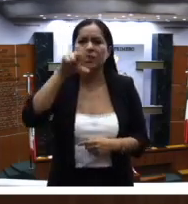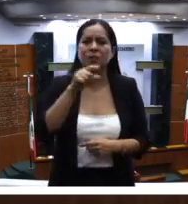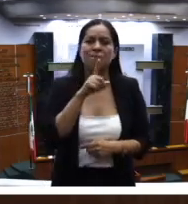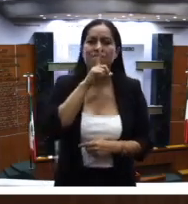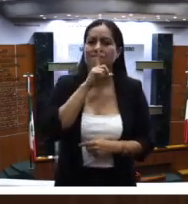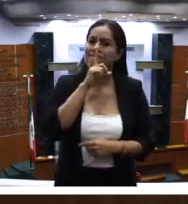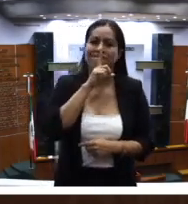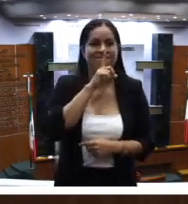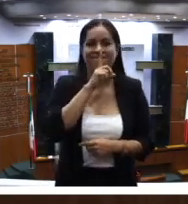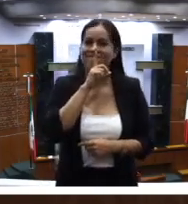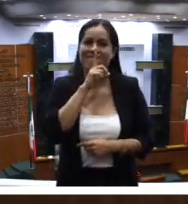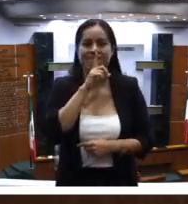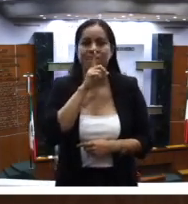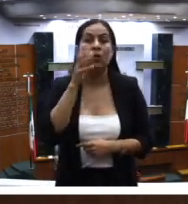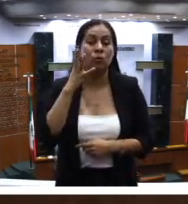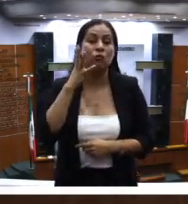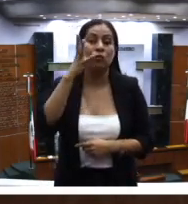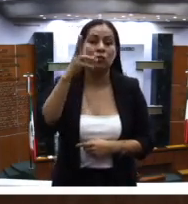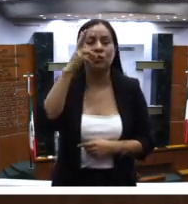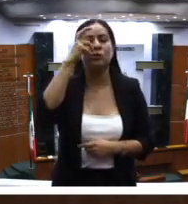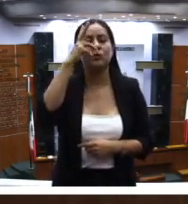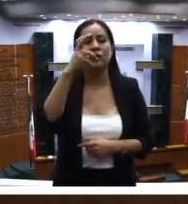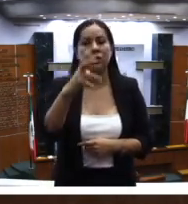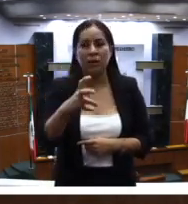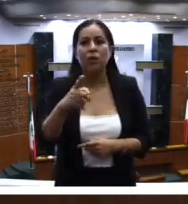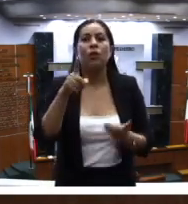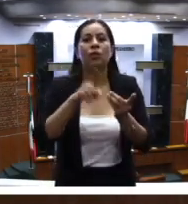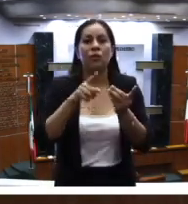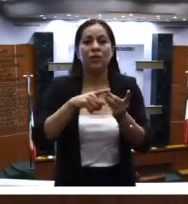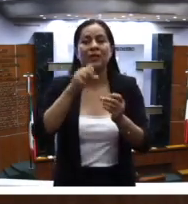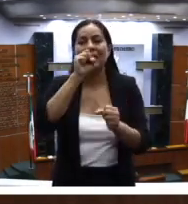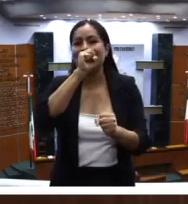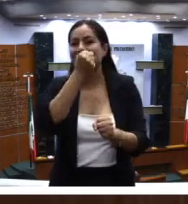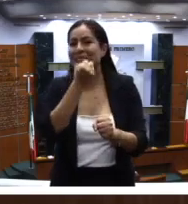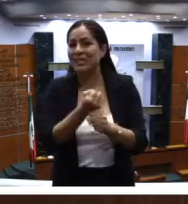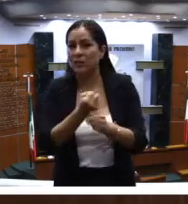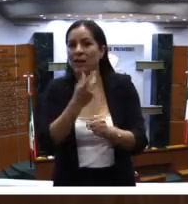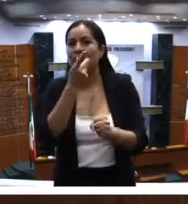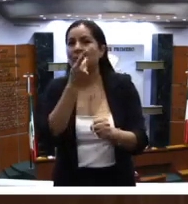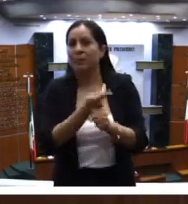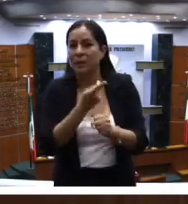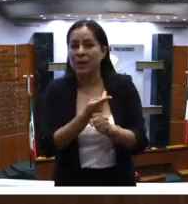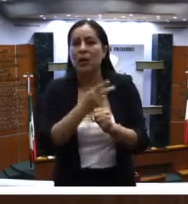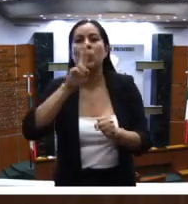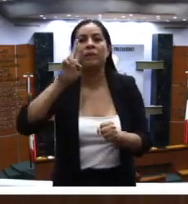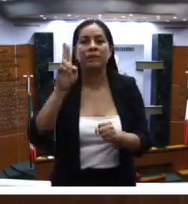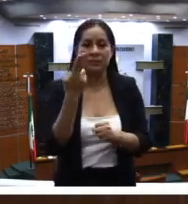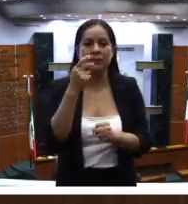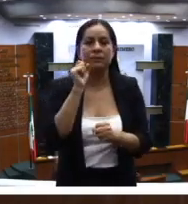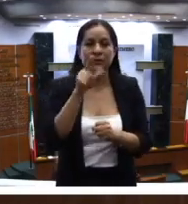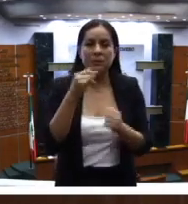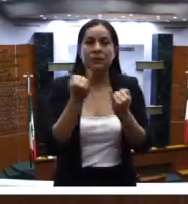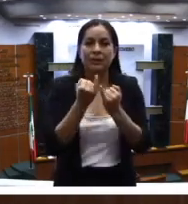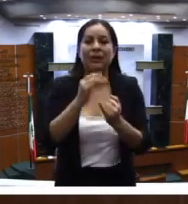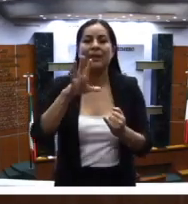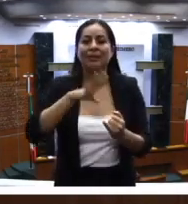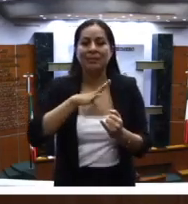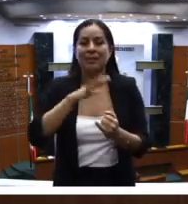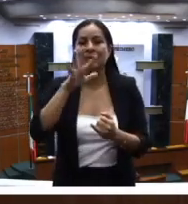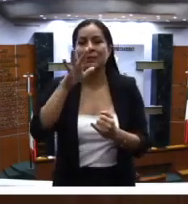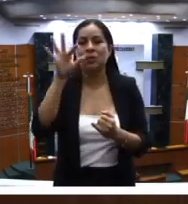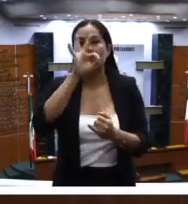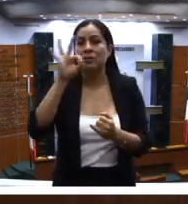silenciados en un futuro soñado en donde la secundarias preparatorias y universidades cuenten con